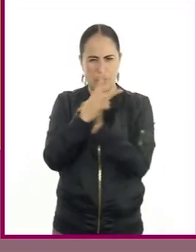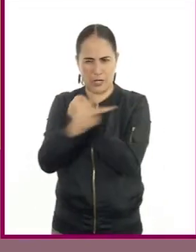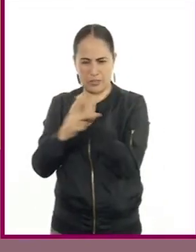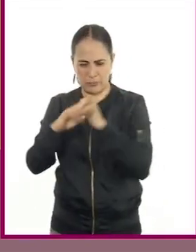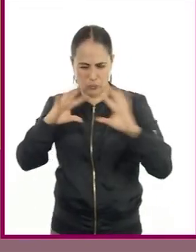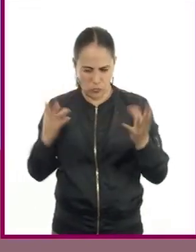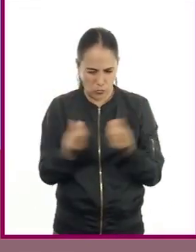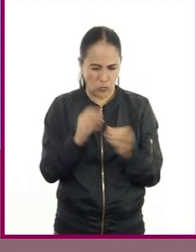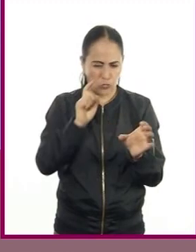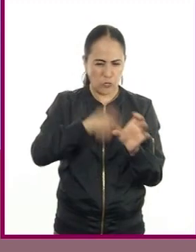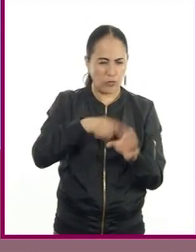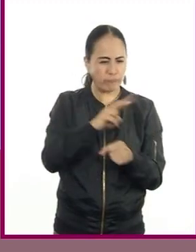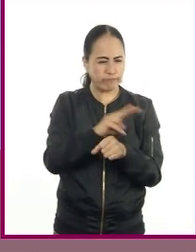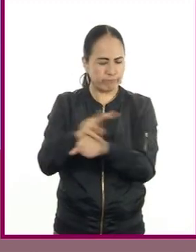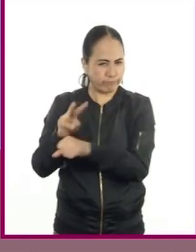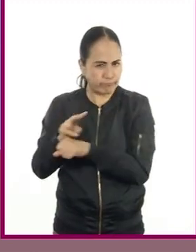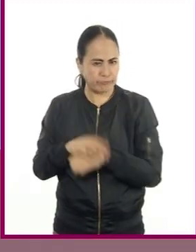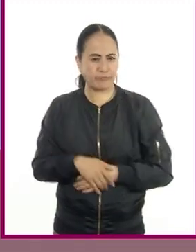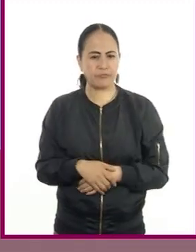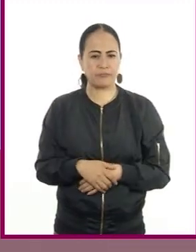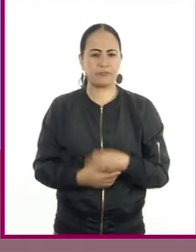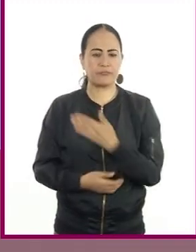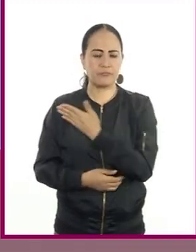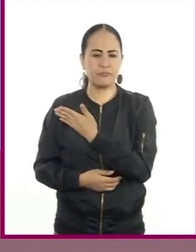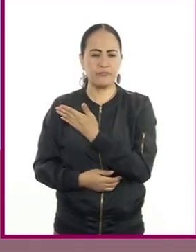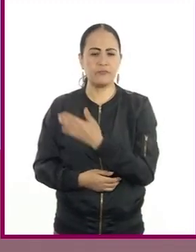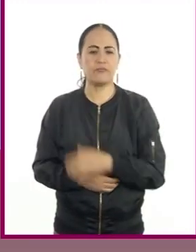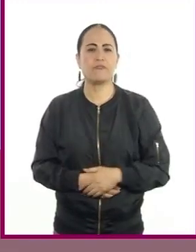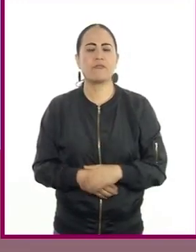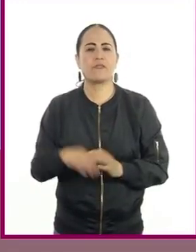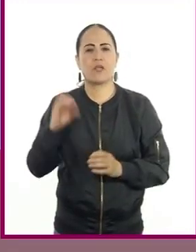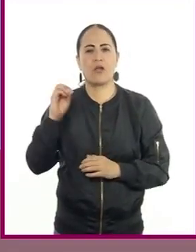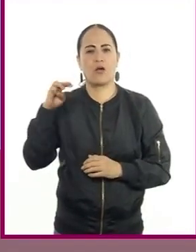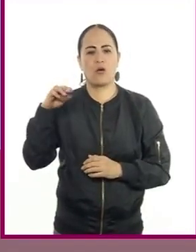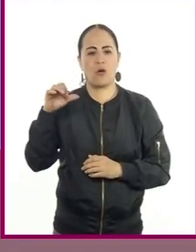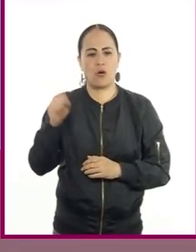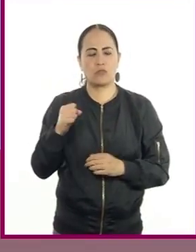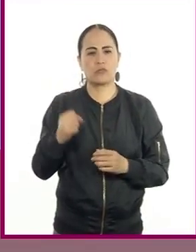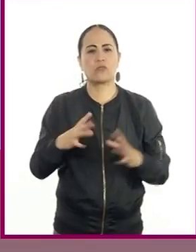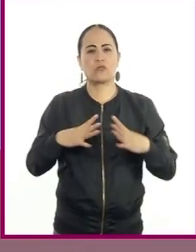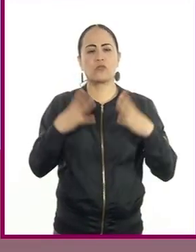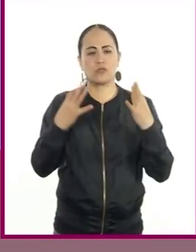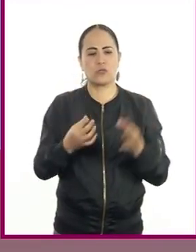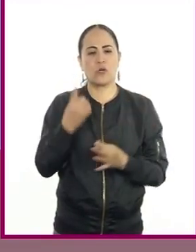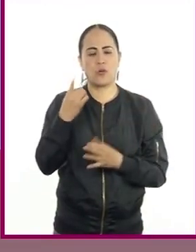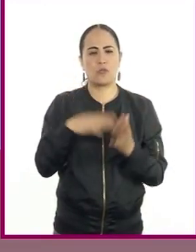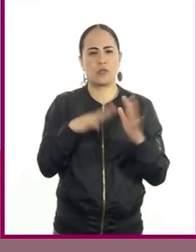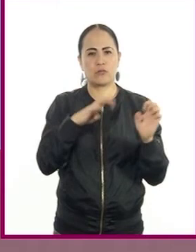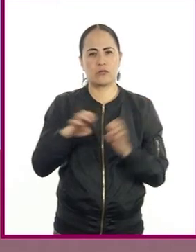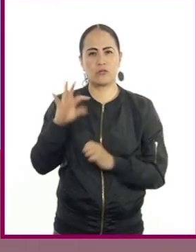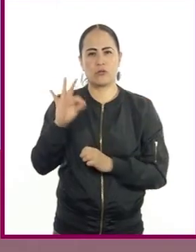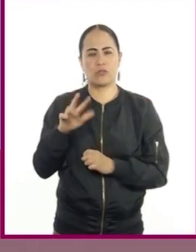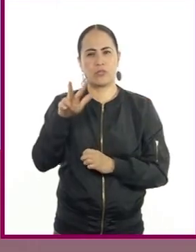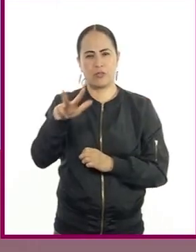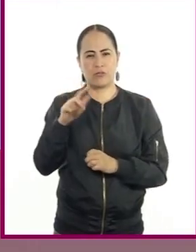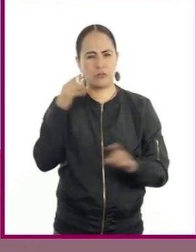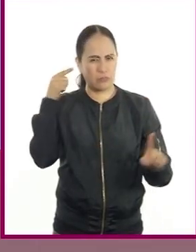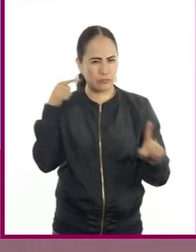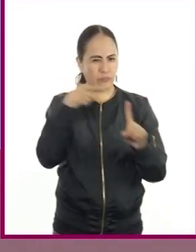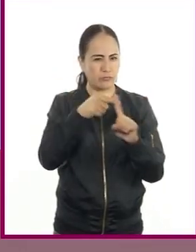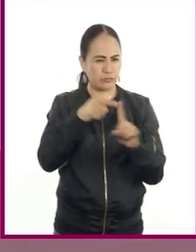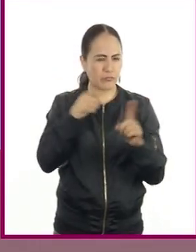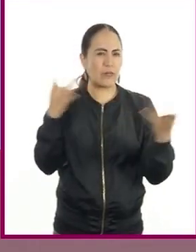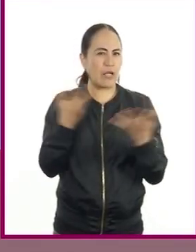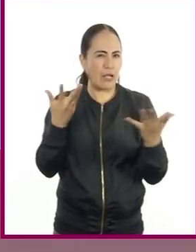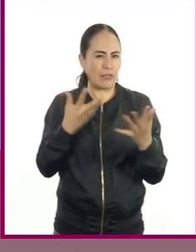integrantes. La Organización Mundial de la Salud, OMS, se creó en 1948 y se dedica a construir